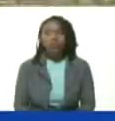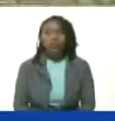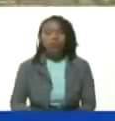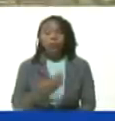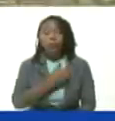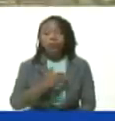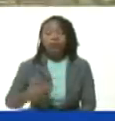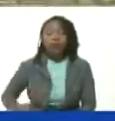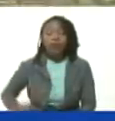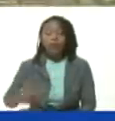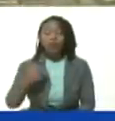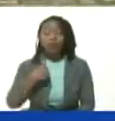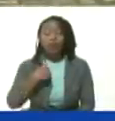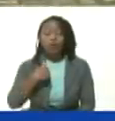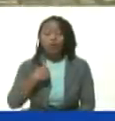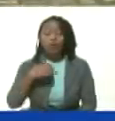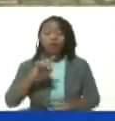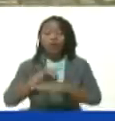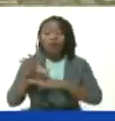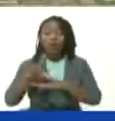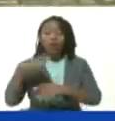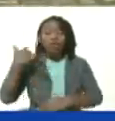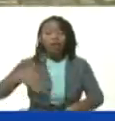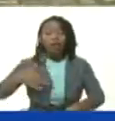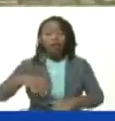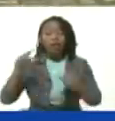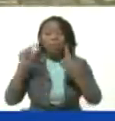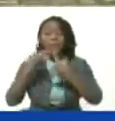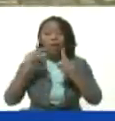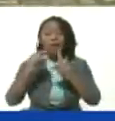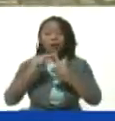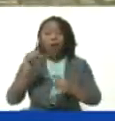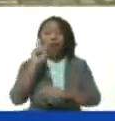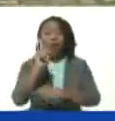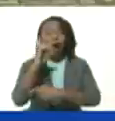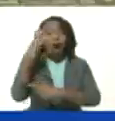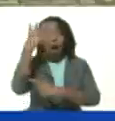Presidente, voy a dejarle en el derecho de palabra con